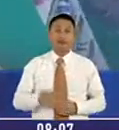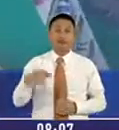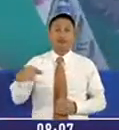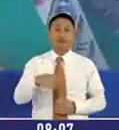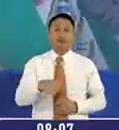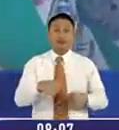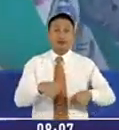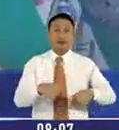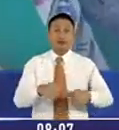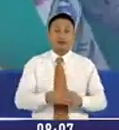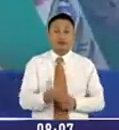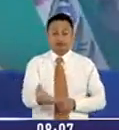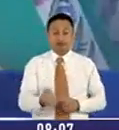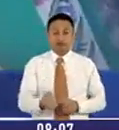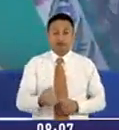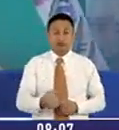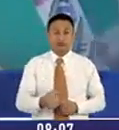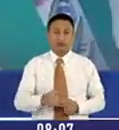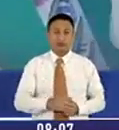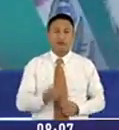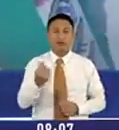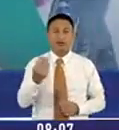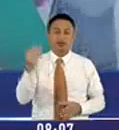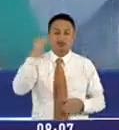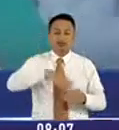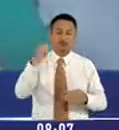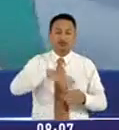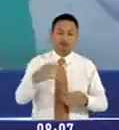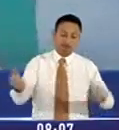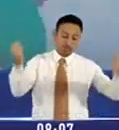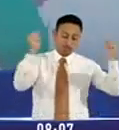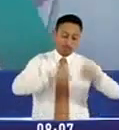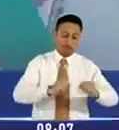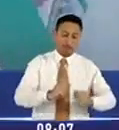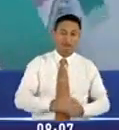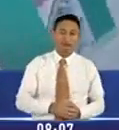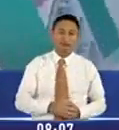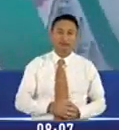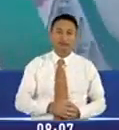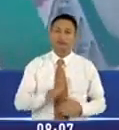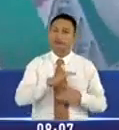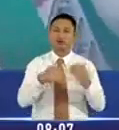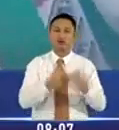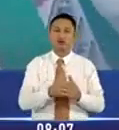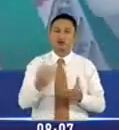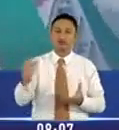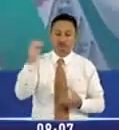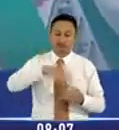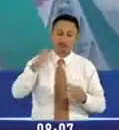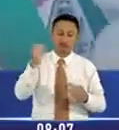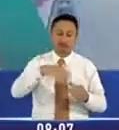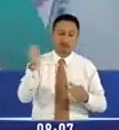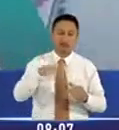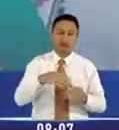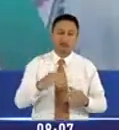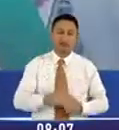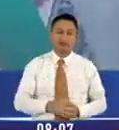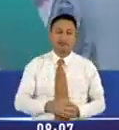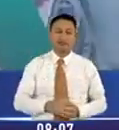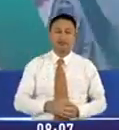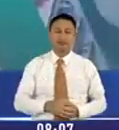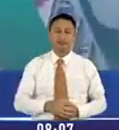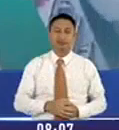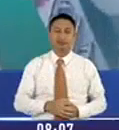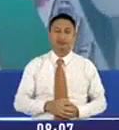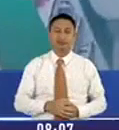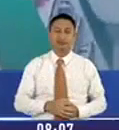caja registradora y en medio de amenazas se llevan el dinero de la venta de los fármacos. En una mochila las monedas y los